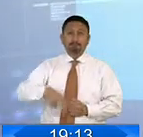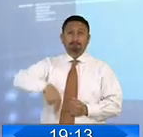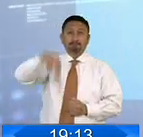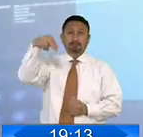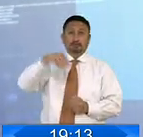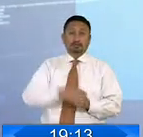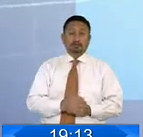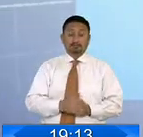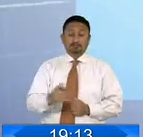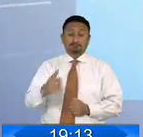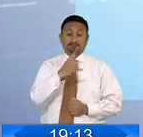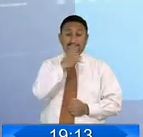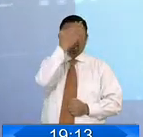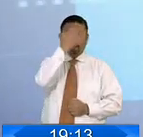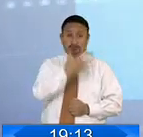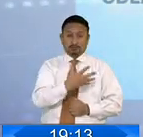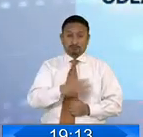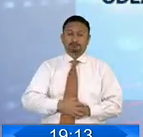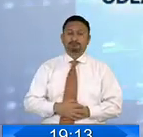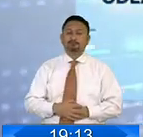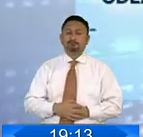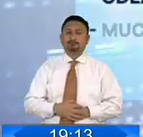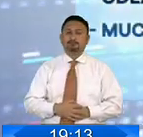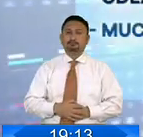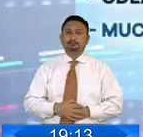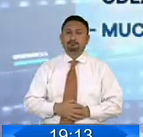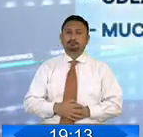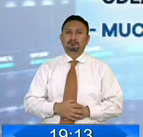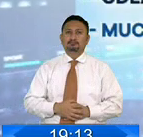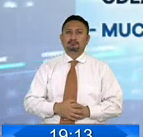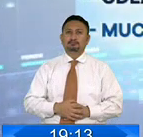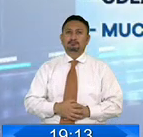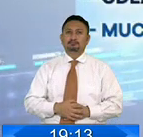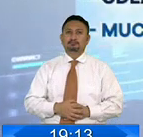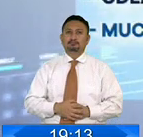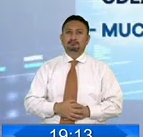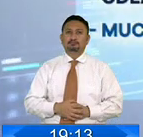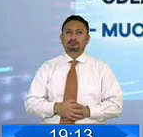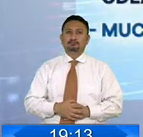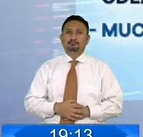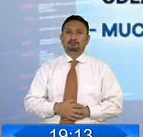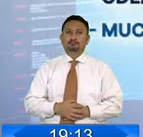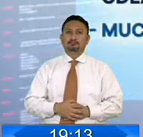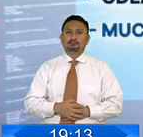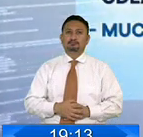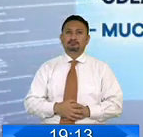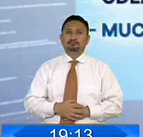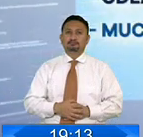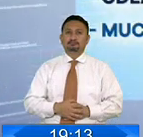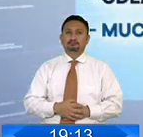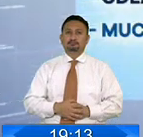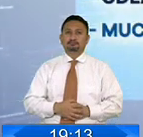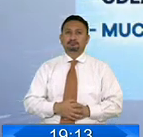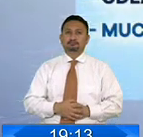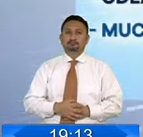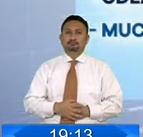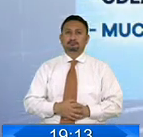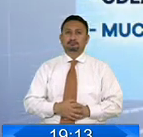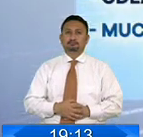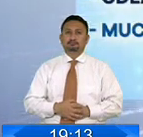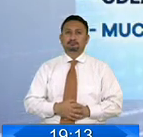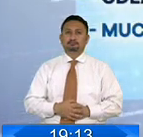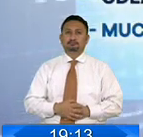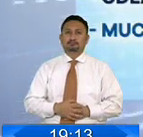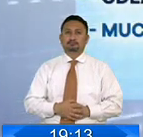mapasingue este y oeste ciudadela martha de roldós samanes y mucho lote mientras en el sector sur los guasmos